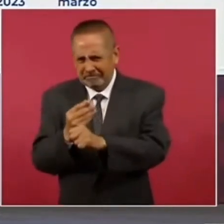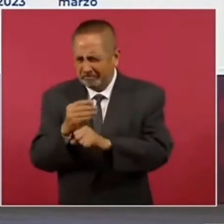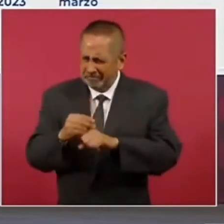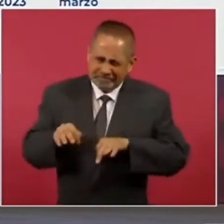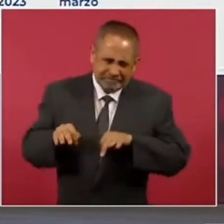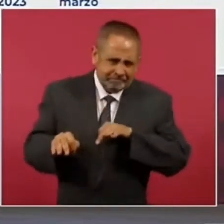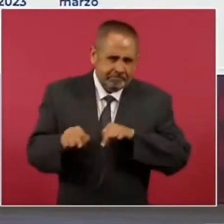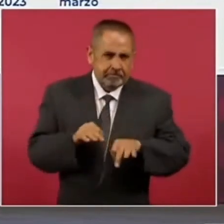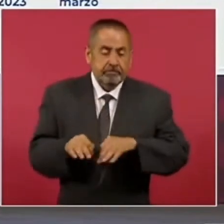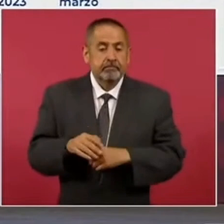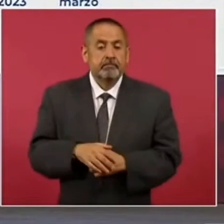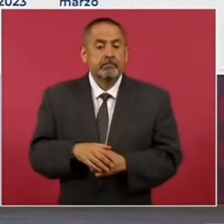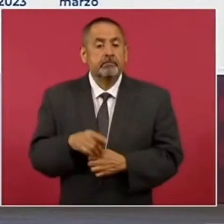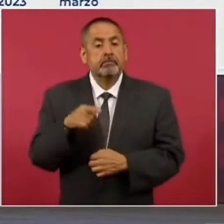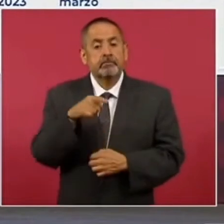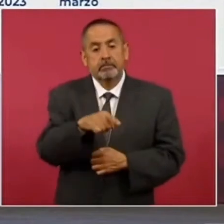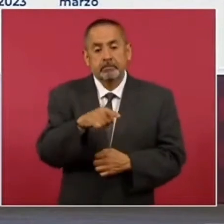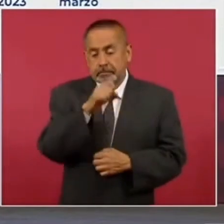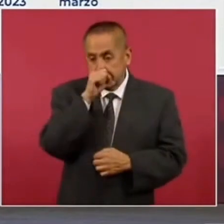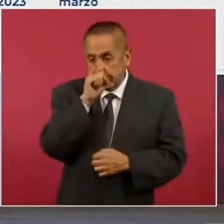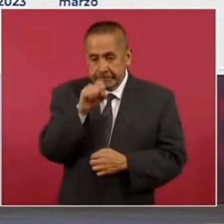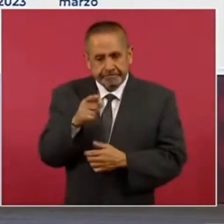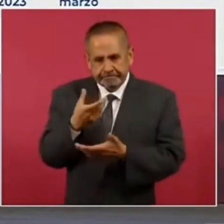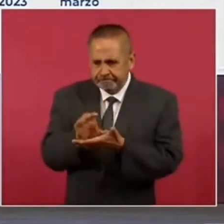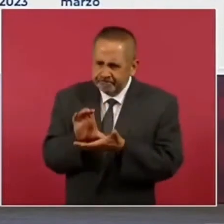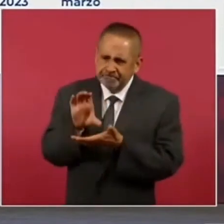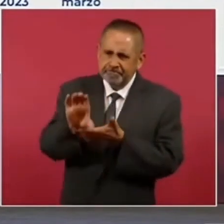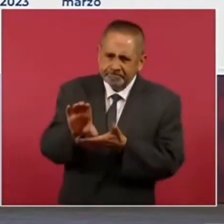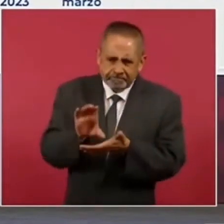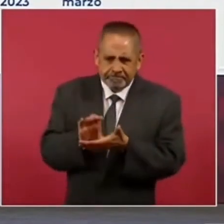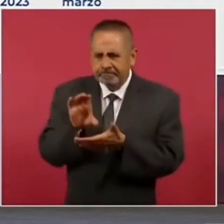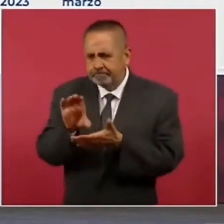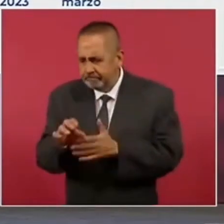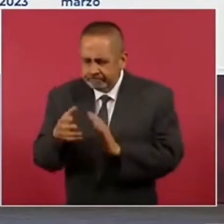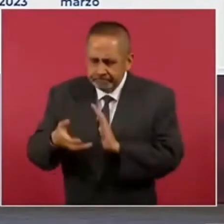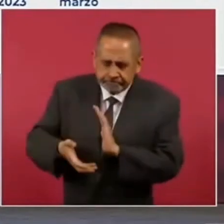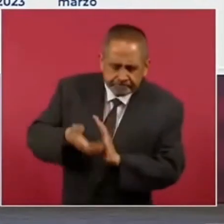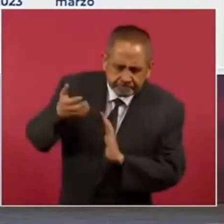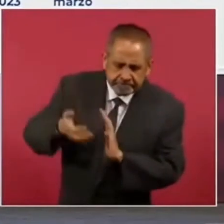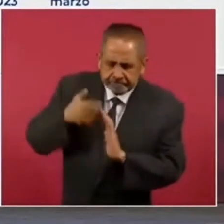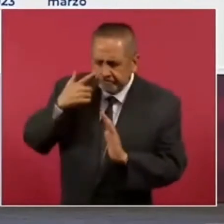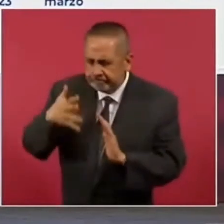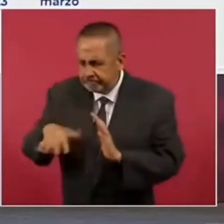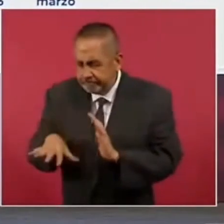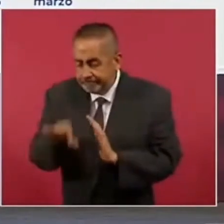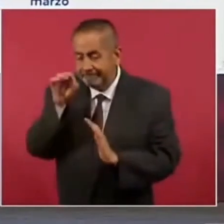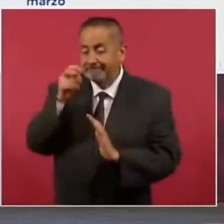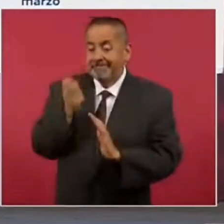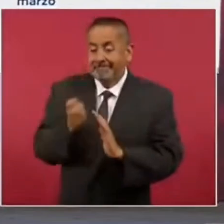Pero aquí empezamos con inversiones en exploración.